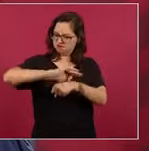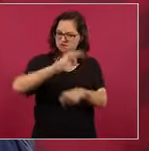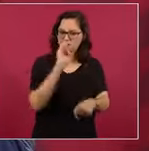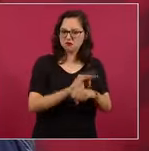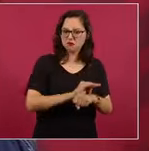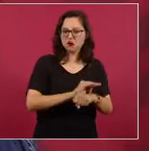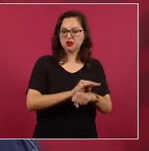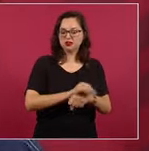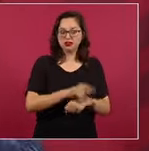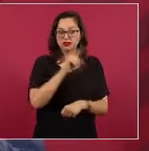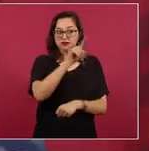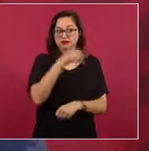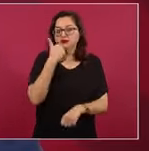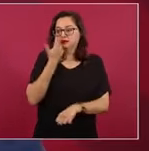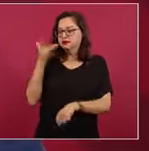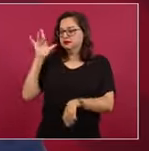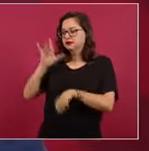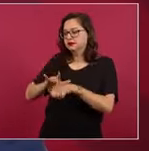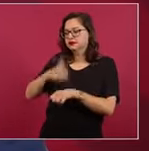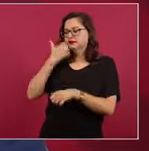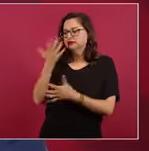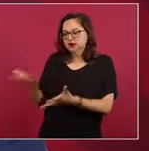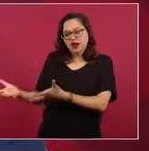por el litio.